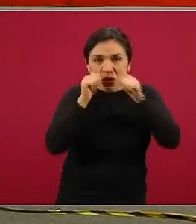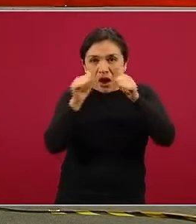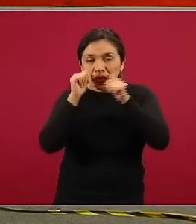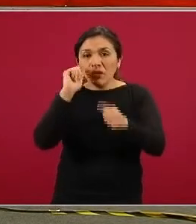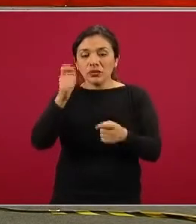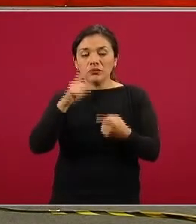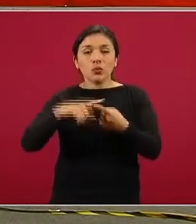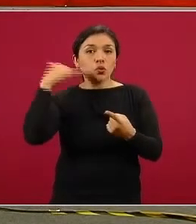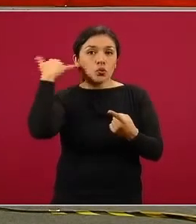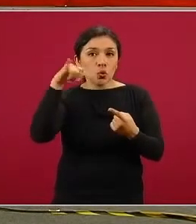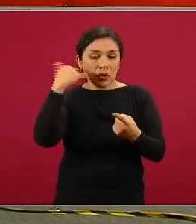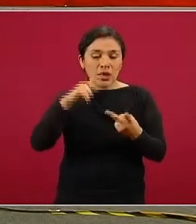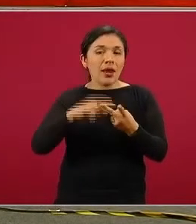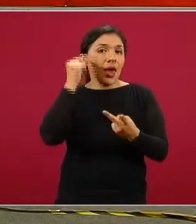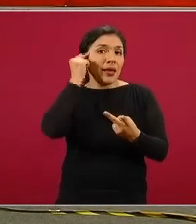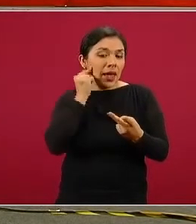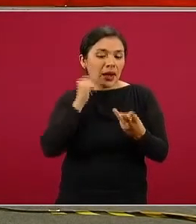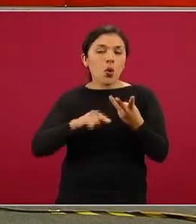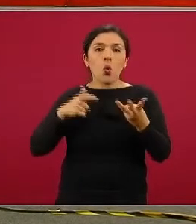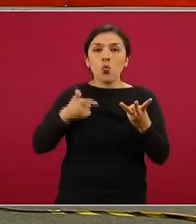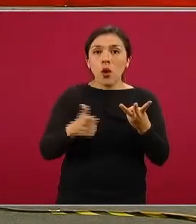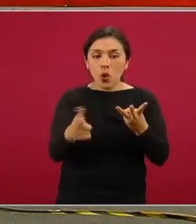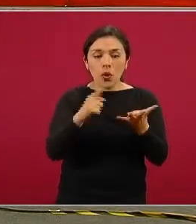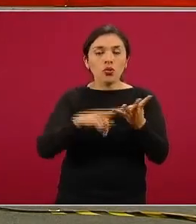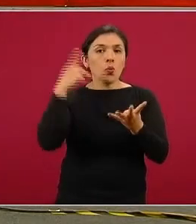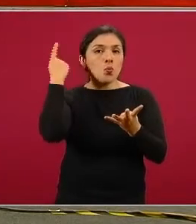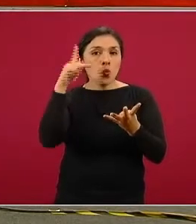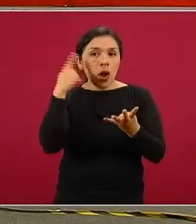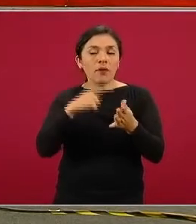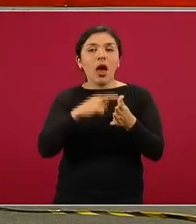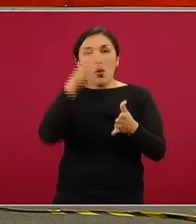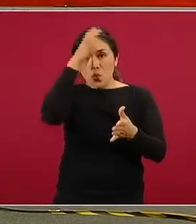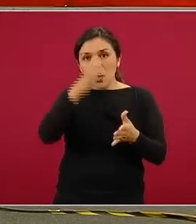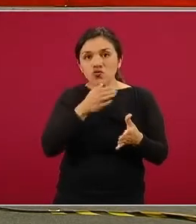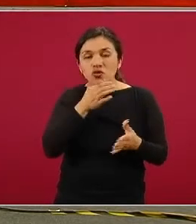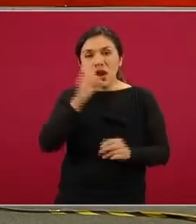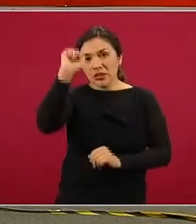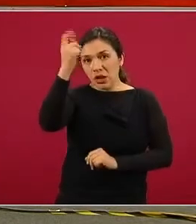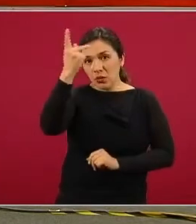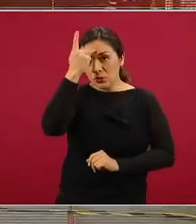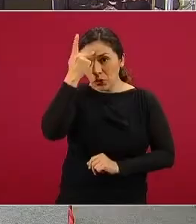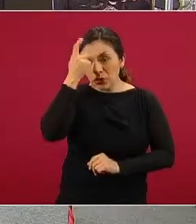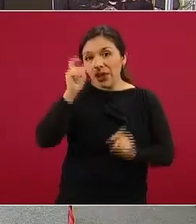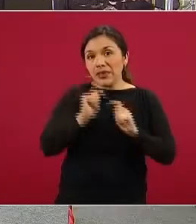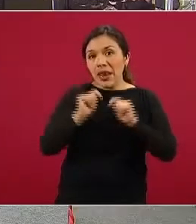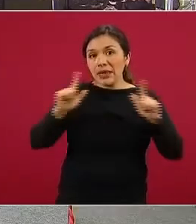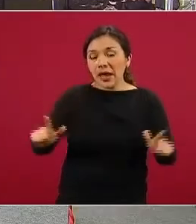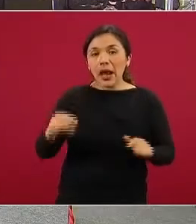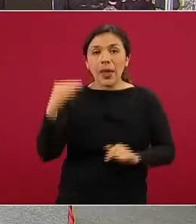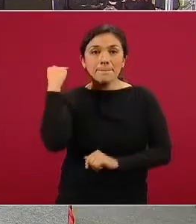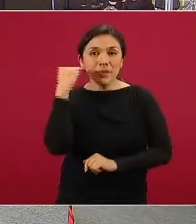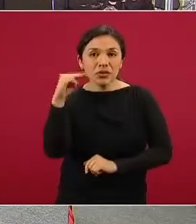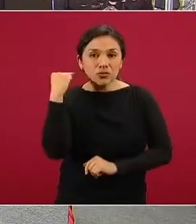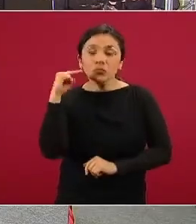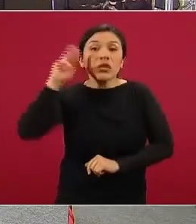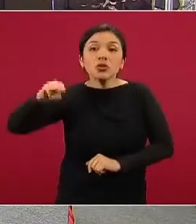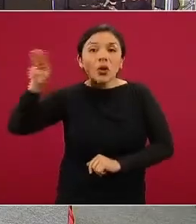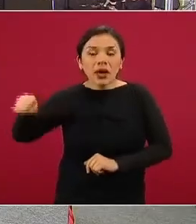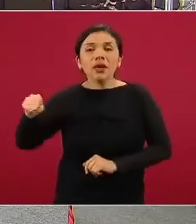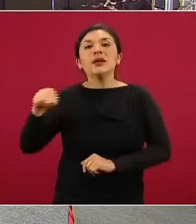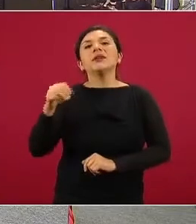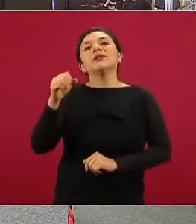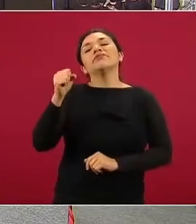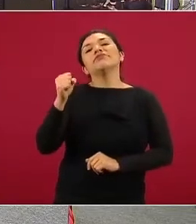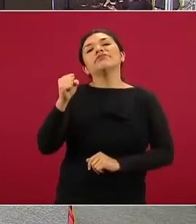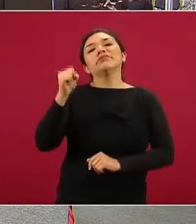fueron Yucatán, Guerrero, Guanajuato, Puebla, Coahuila, San Luis Potosí, Tlaxcala, Michoacán, Sinaloa,